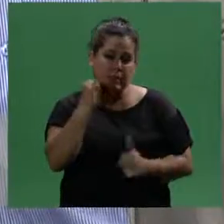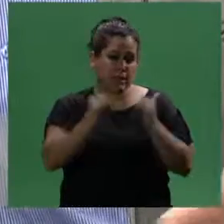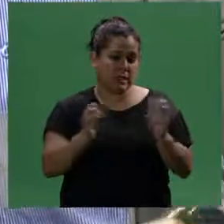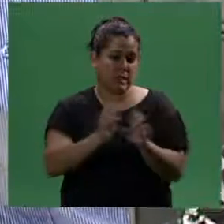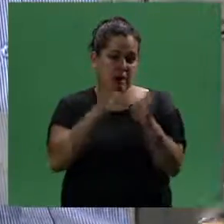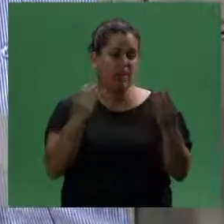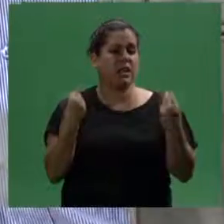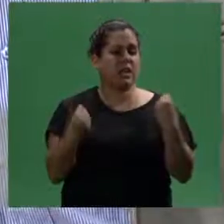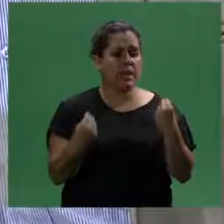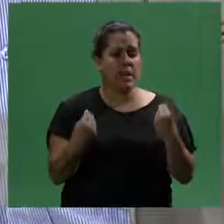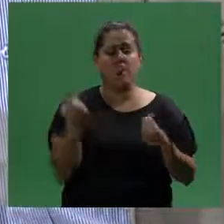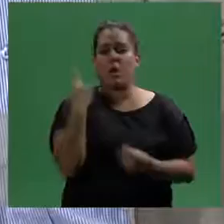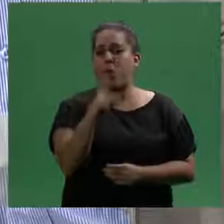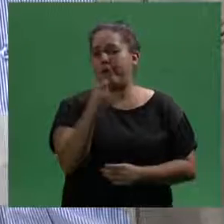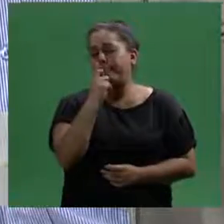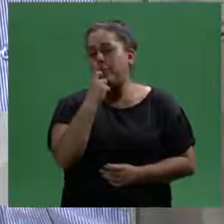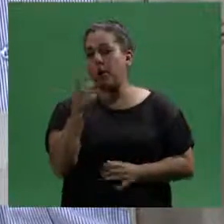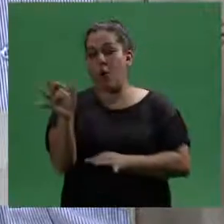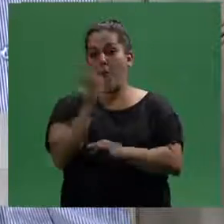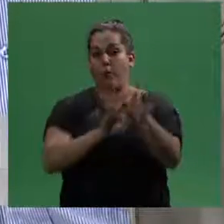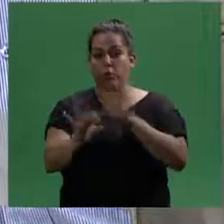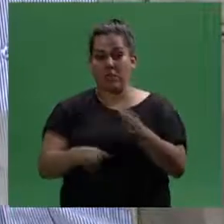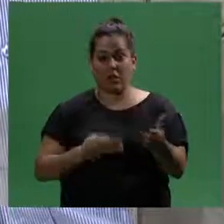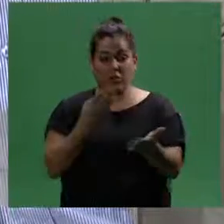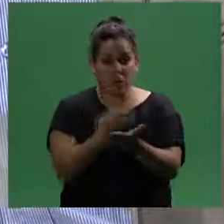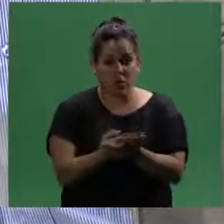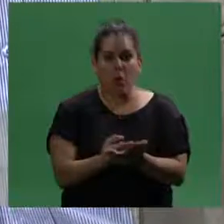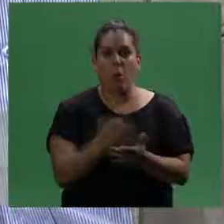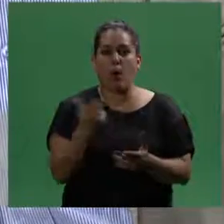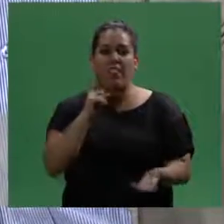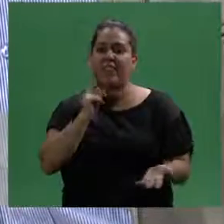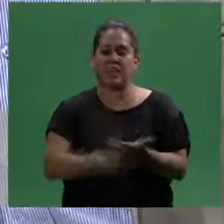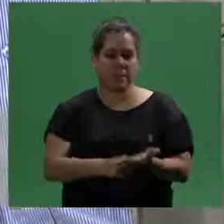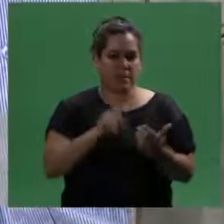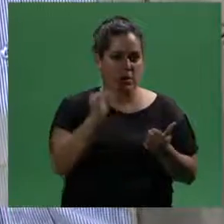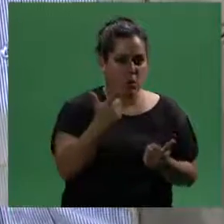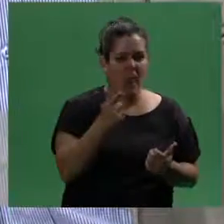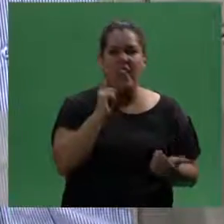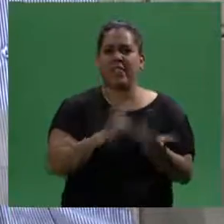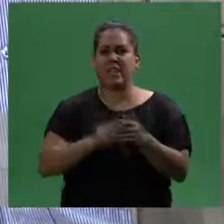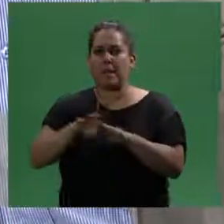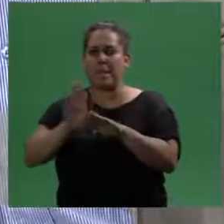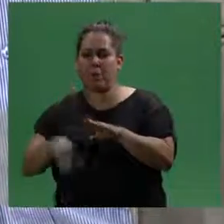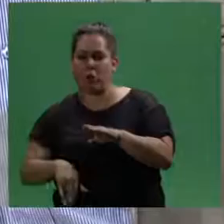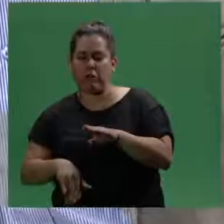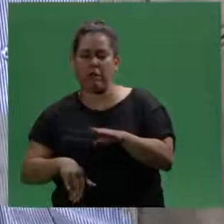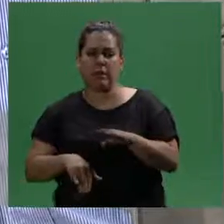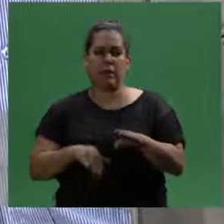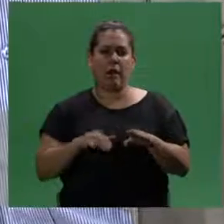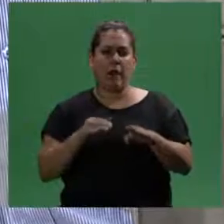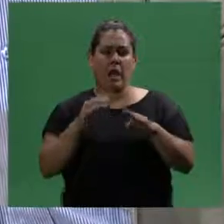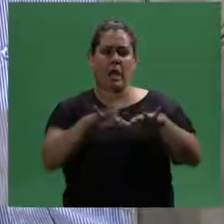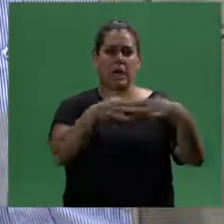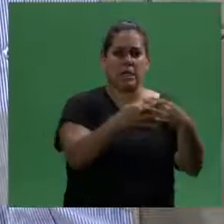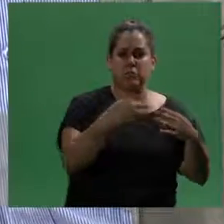como aclarar. ¿Qué pasa cuando el proyecto, esto de no tiene dictamen o tiene dictamen de minoría, no